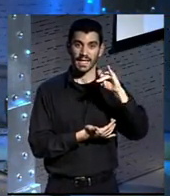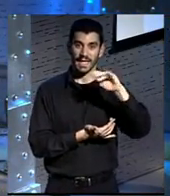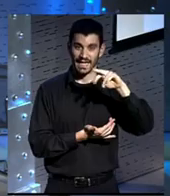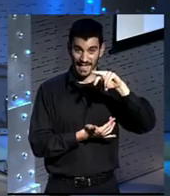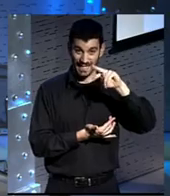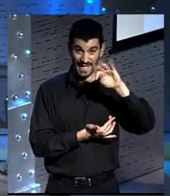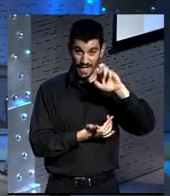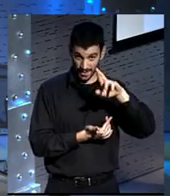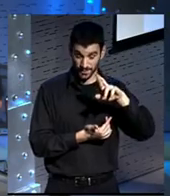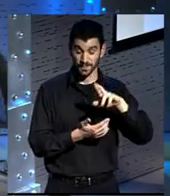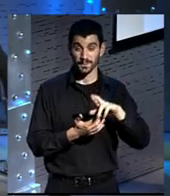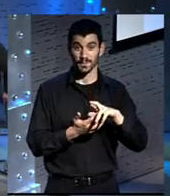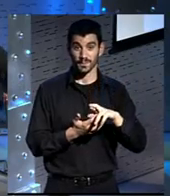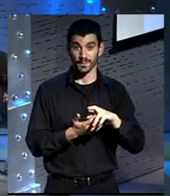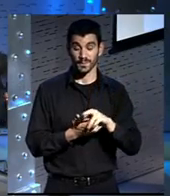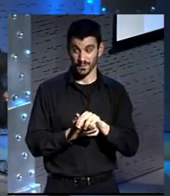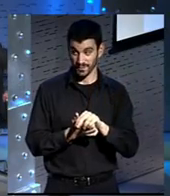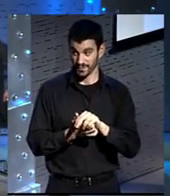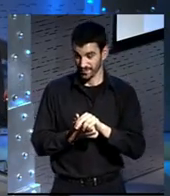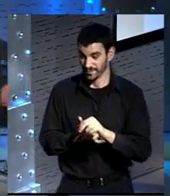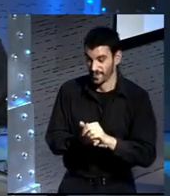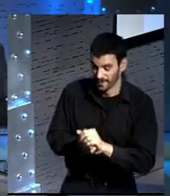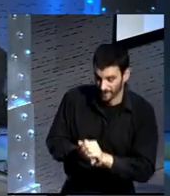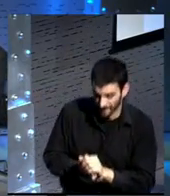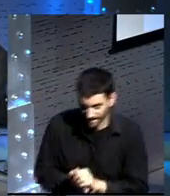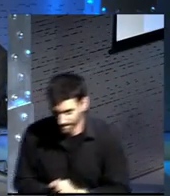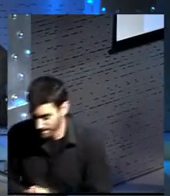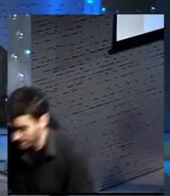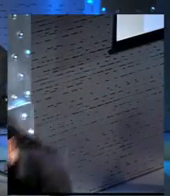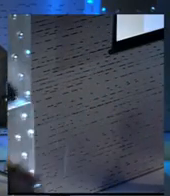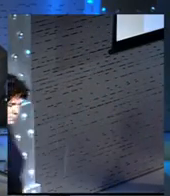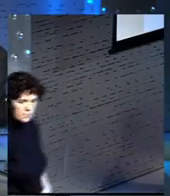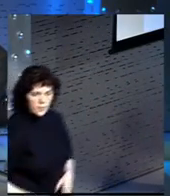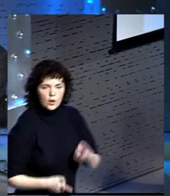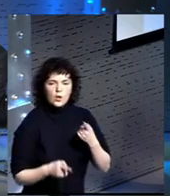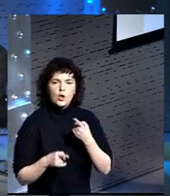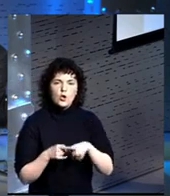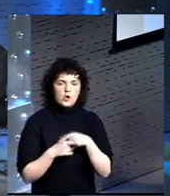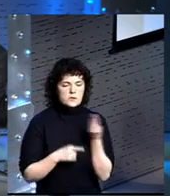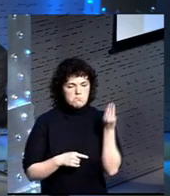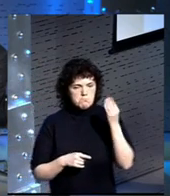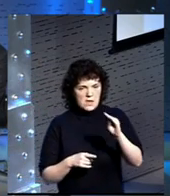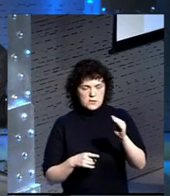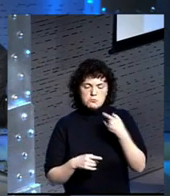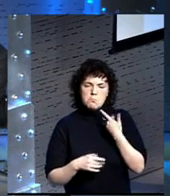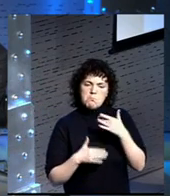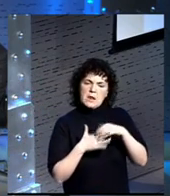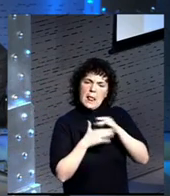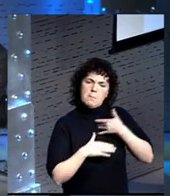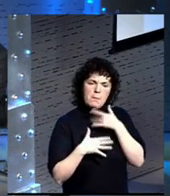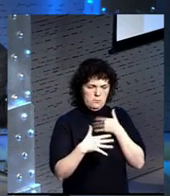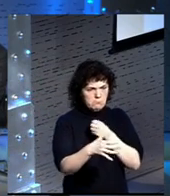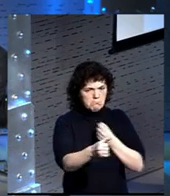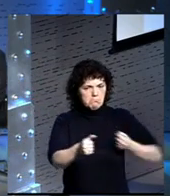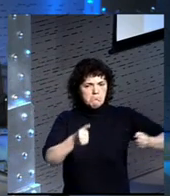¿qué añadir? Una cosa que sí añadiría, poniéndome un poco los pies de un cliente, es que en mi